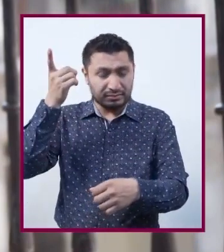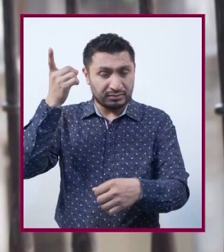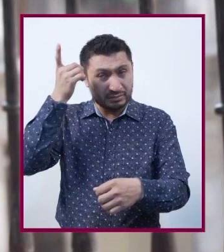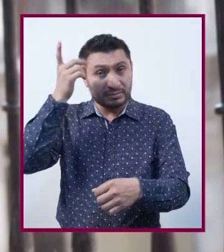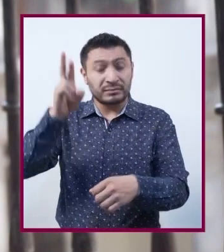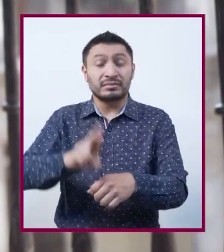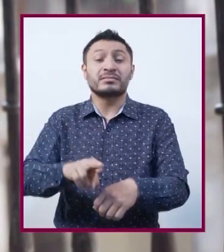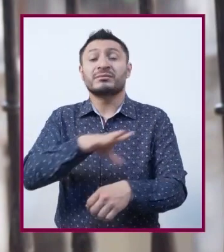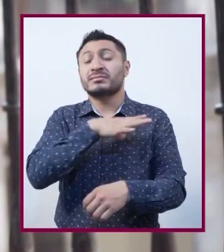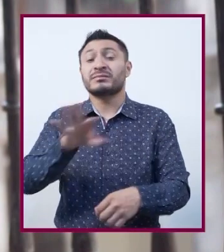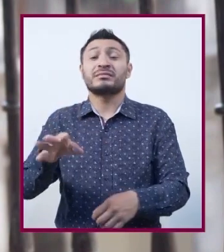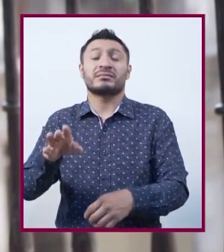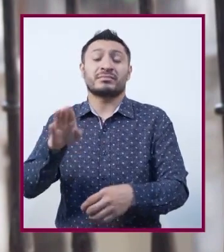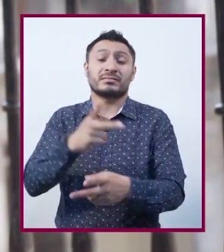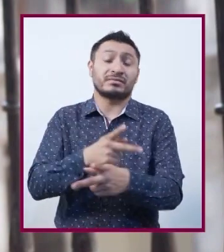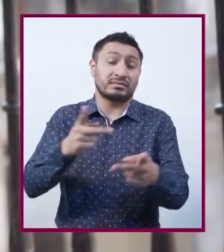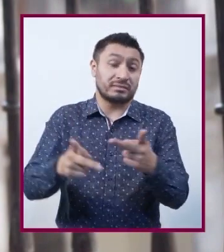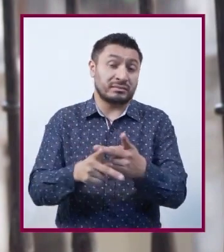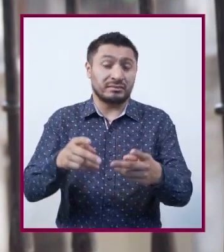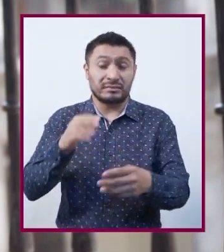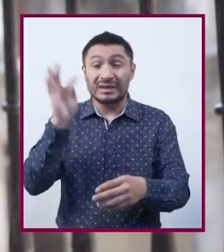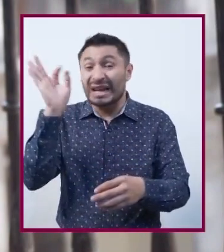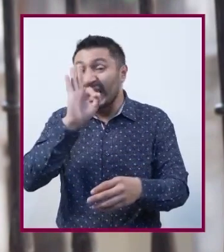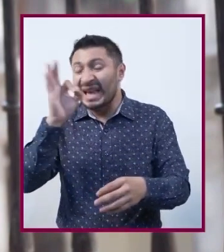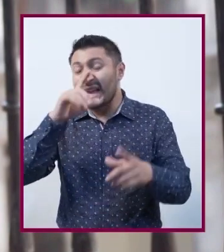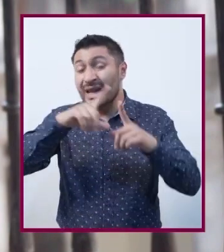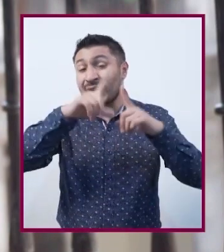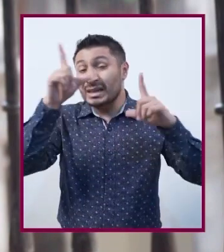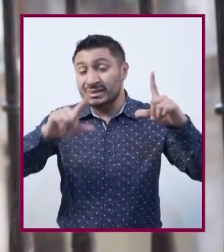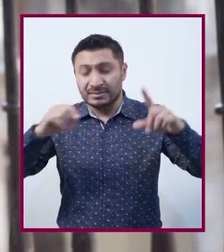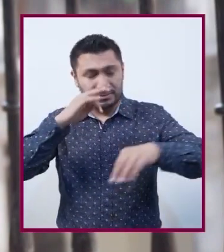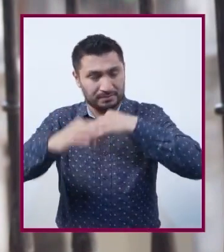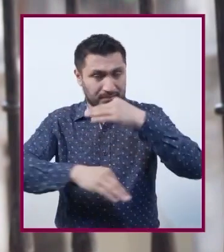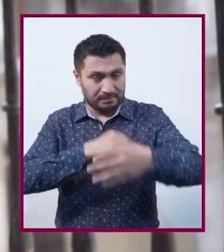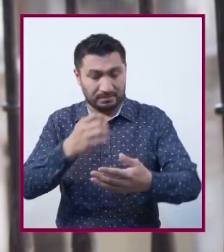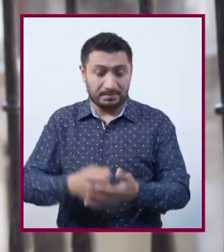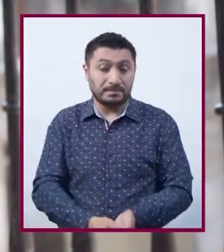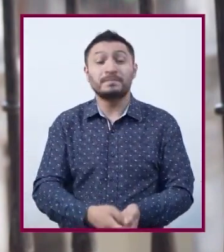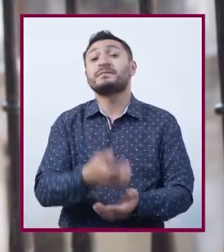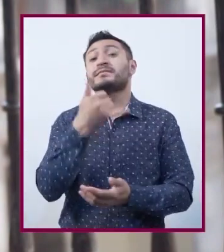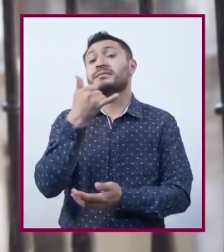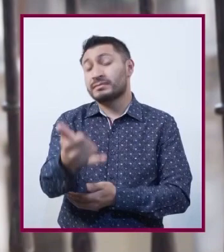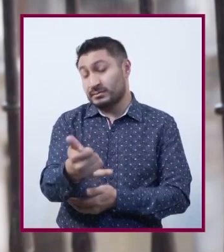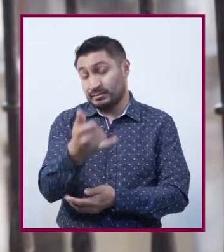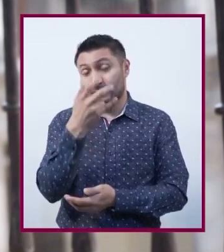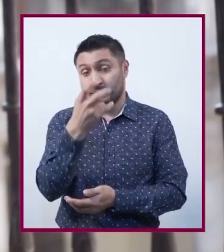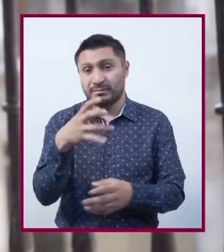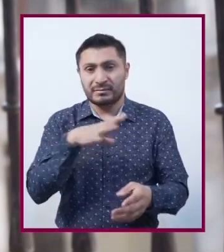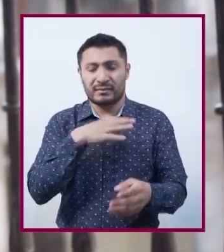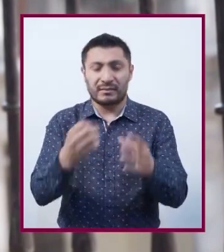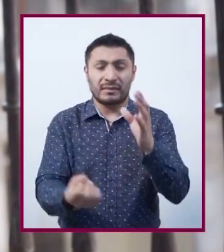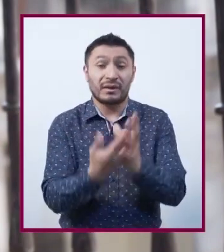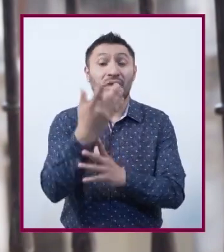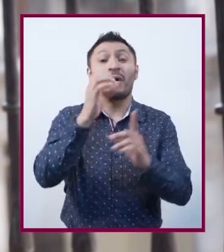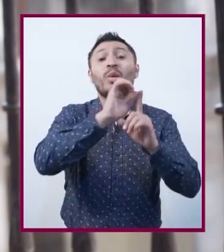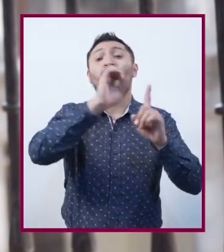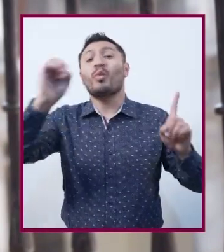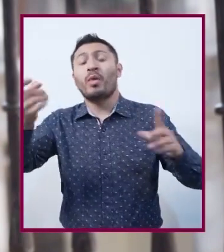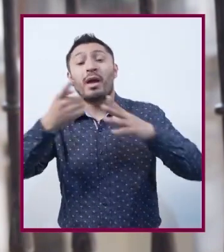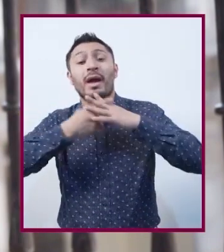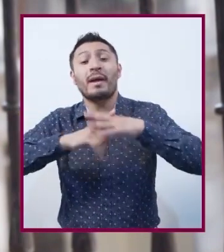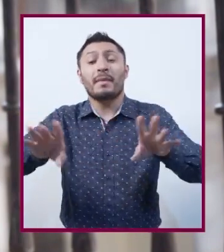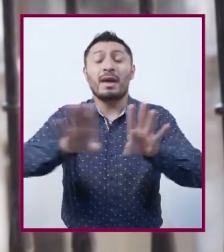la Dirección General de Bachillerato en casi todas las entidades del país. Y surge con esto